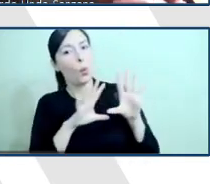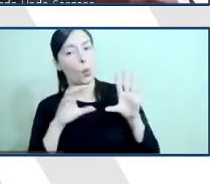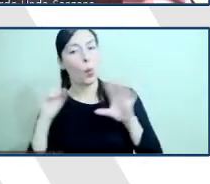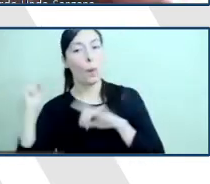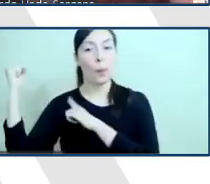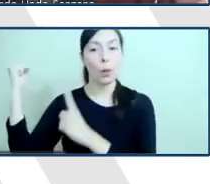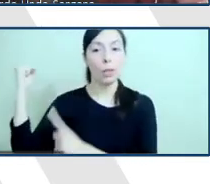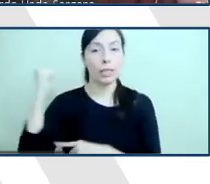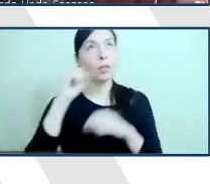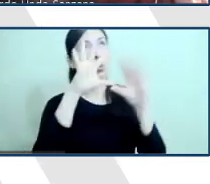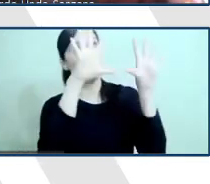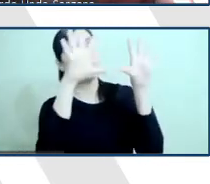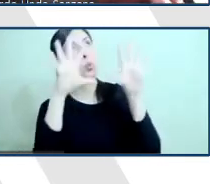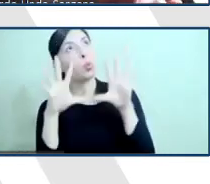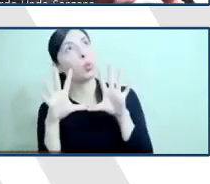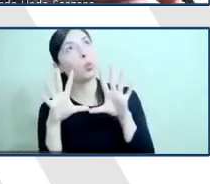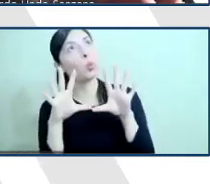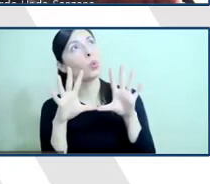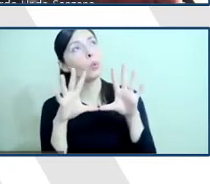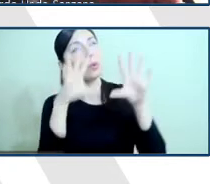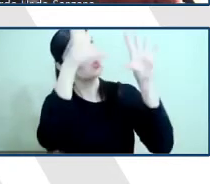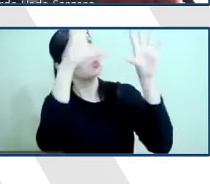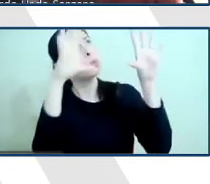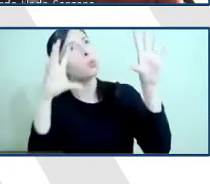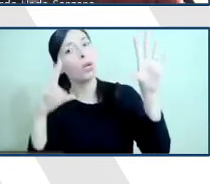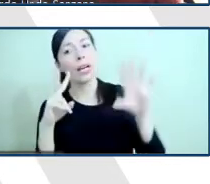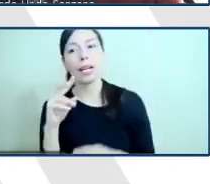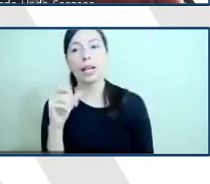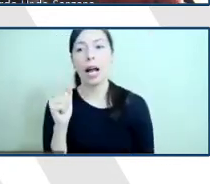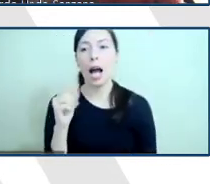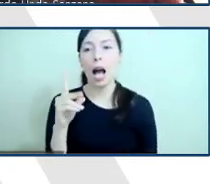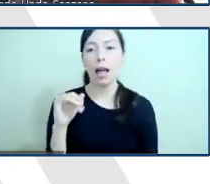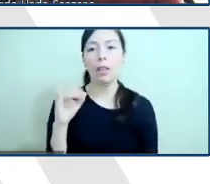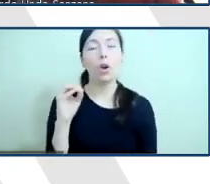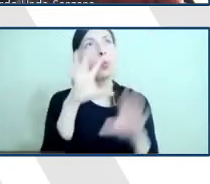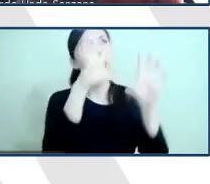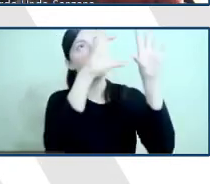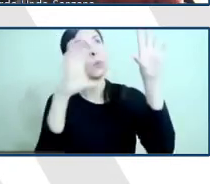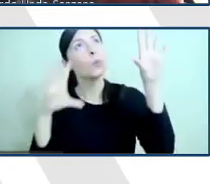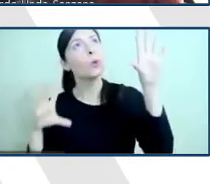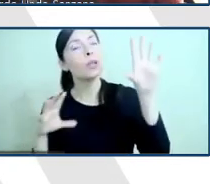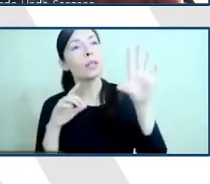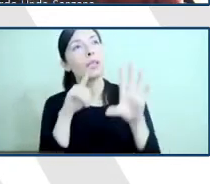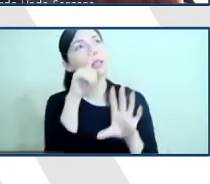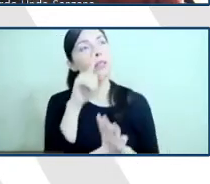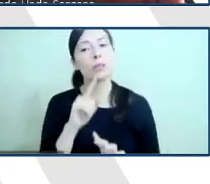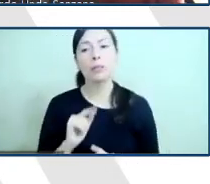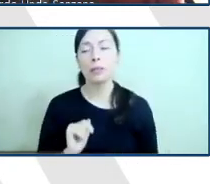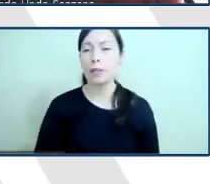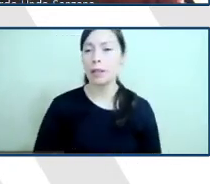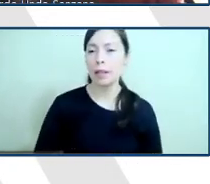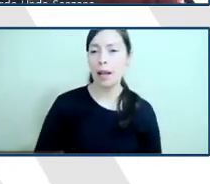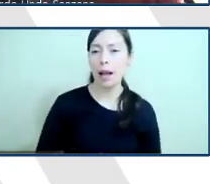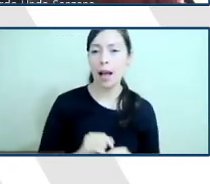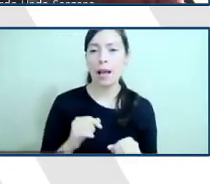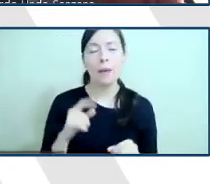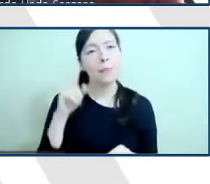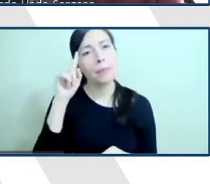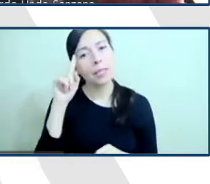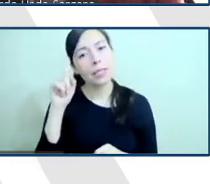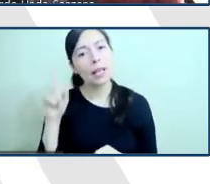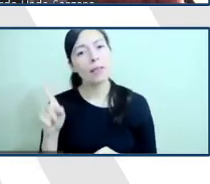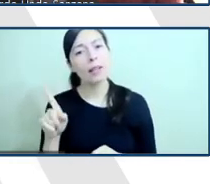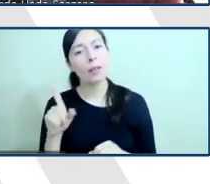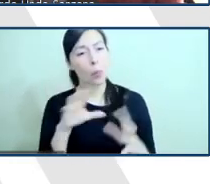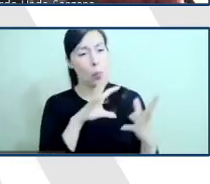las transmisiones de radio que ellos hacían, eran de tanta potencia que se hacía un poquito redundante tener tantas estaciones de radio en el